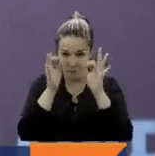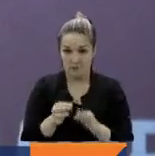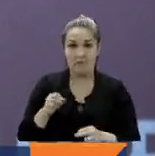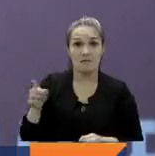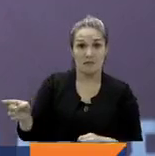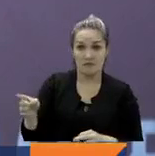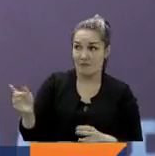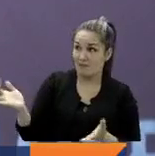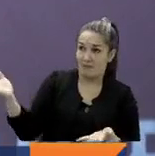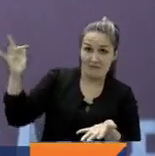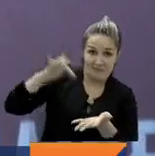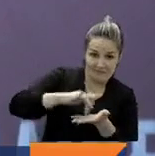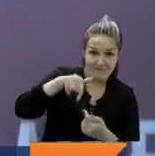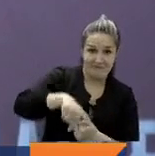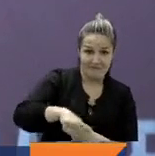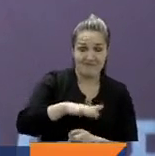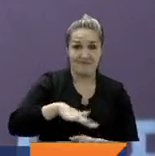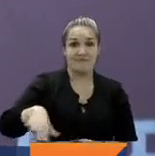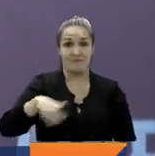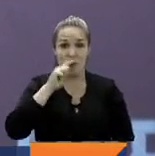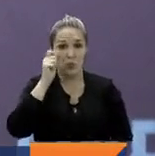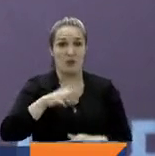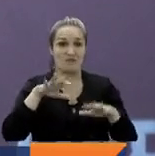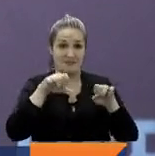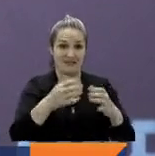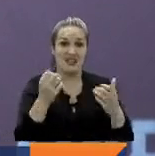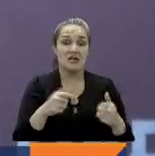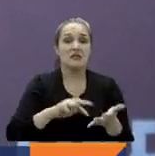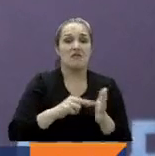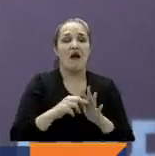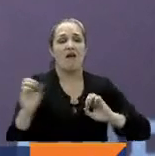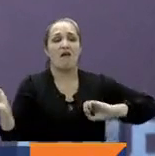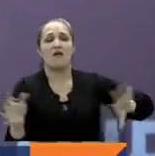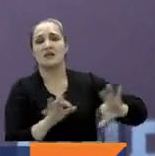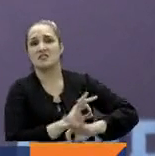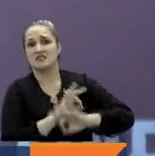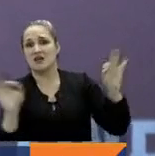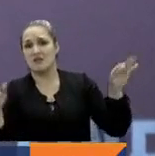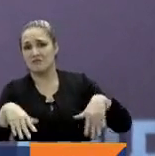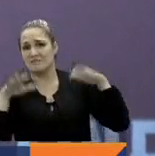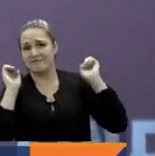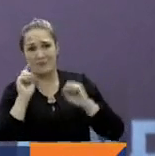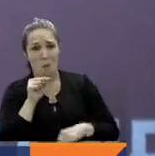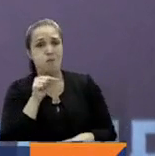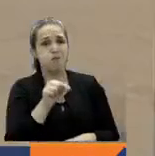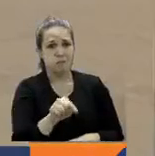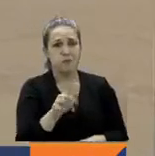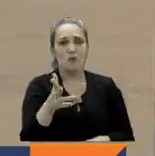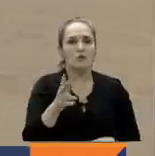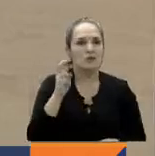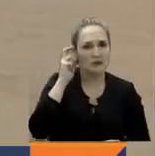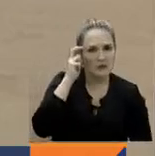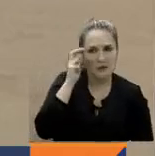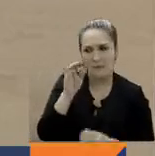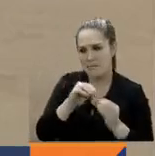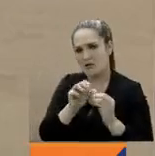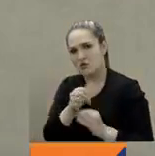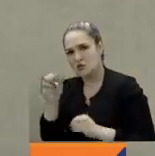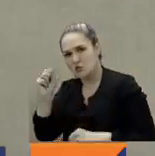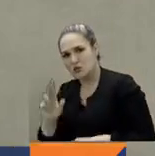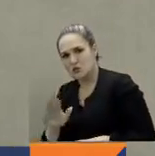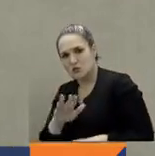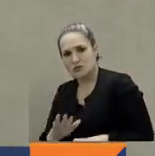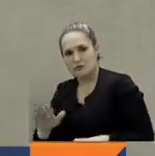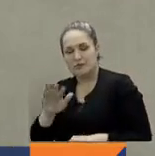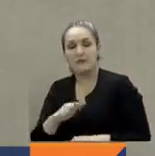por completo los intentos de apoderarse - rodear estas ciudades estamos hablando de la capital de chernigov la alta comisionada de naciones unidas